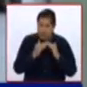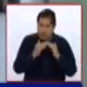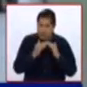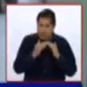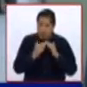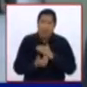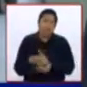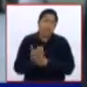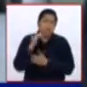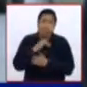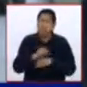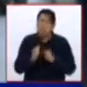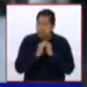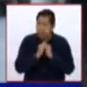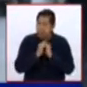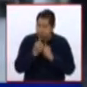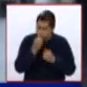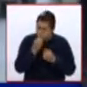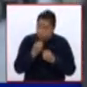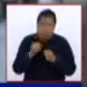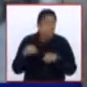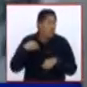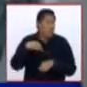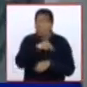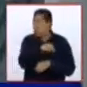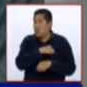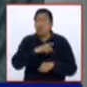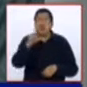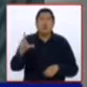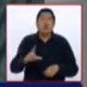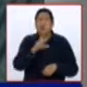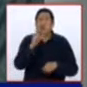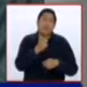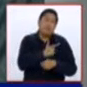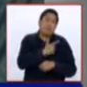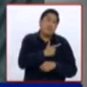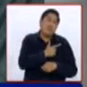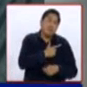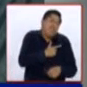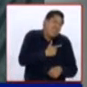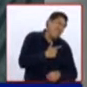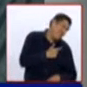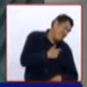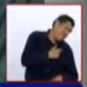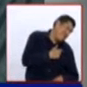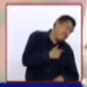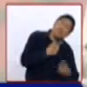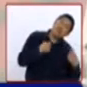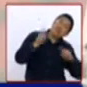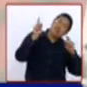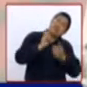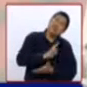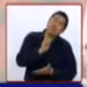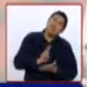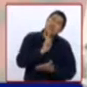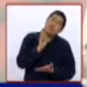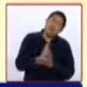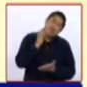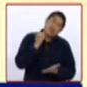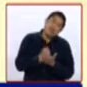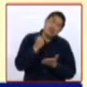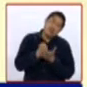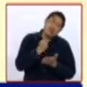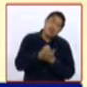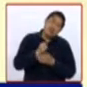todo el día estuvimos juntos, almorzamos con nosotros. Lunes le dio flojera salir, tenía que ir a la universidad a hacer su trámite